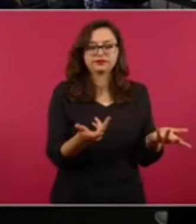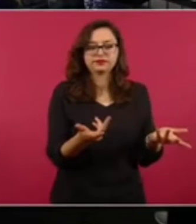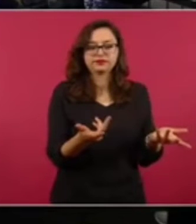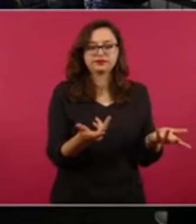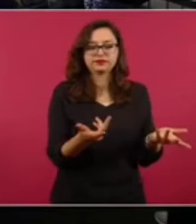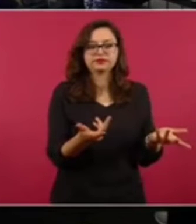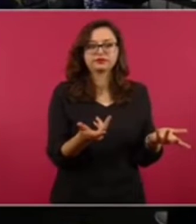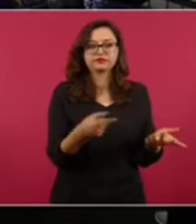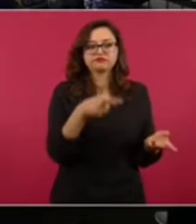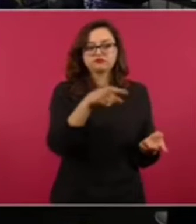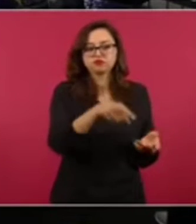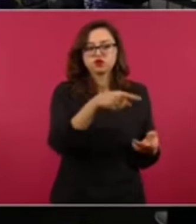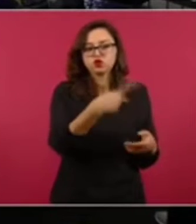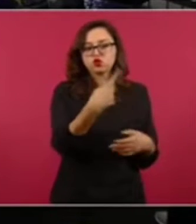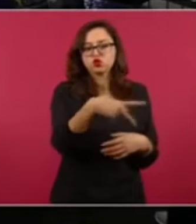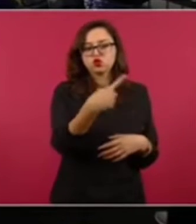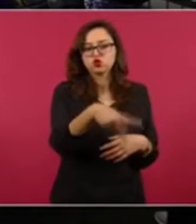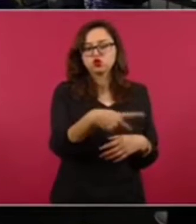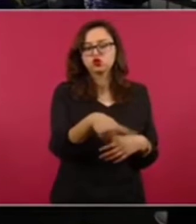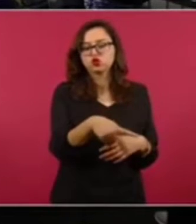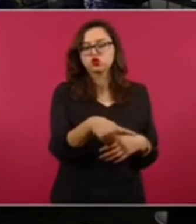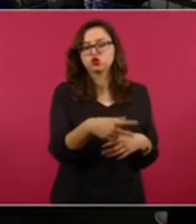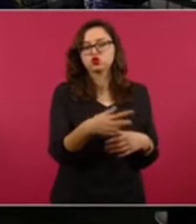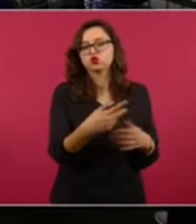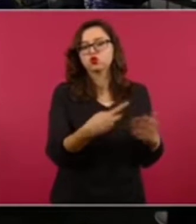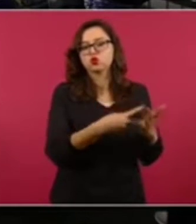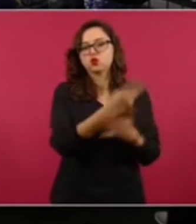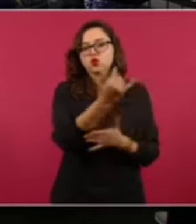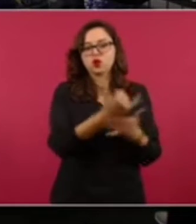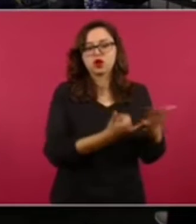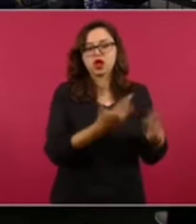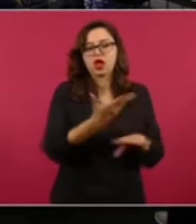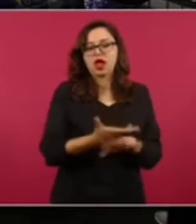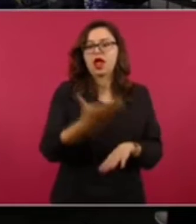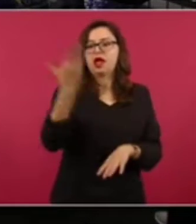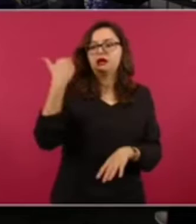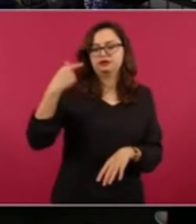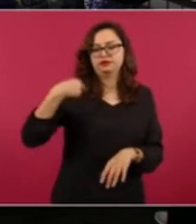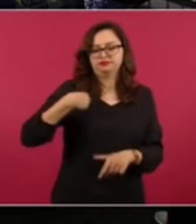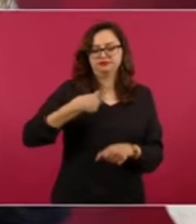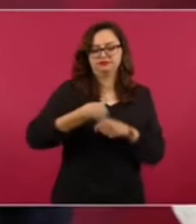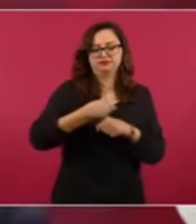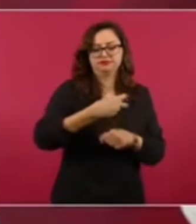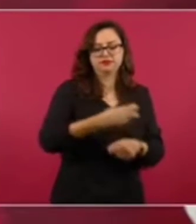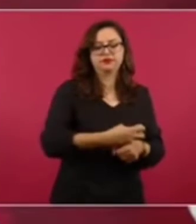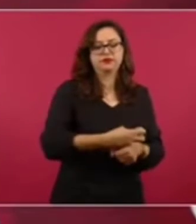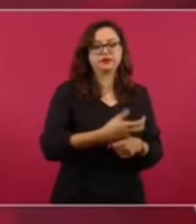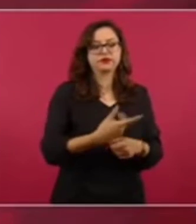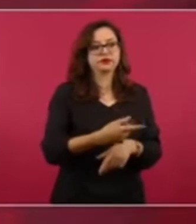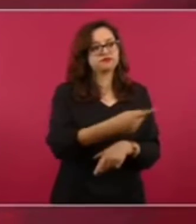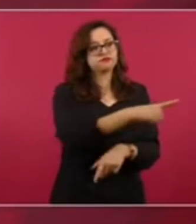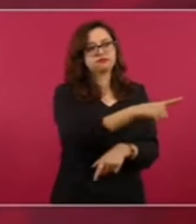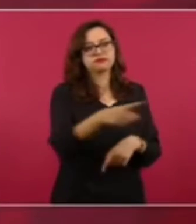yo iba antes a ese programa y eran todos en contra.